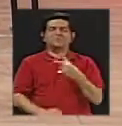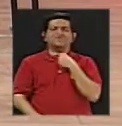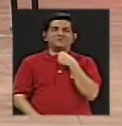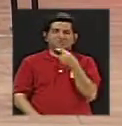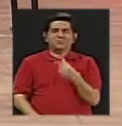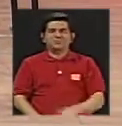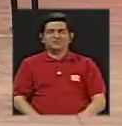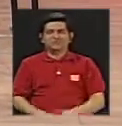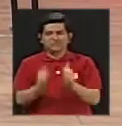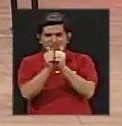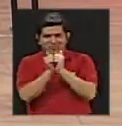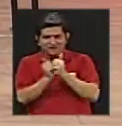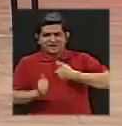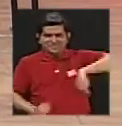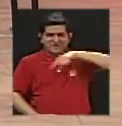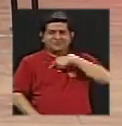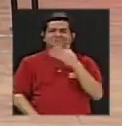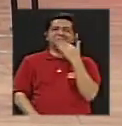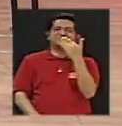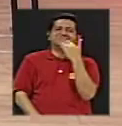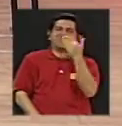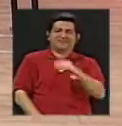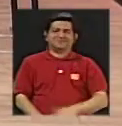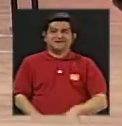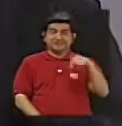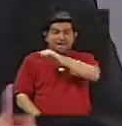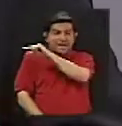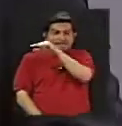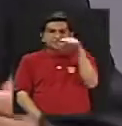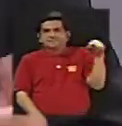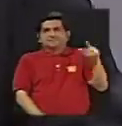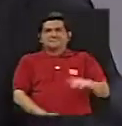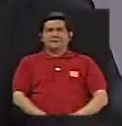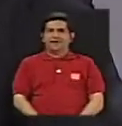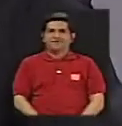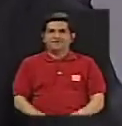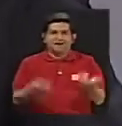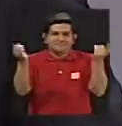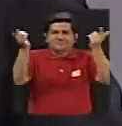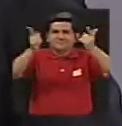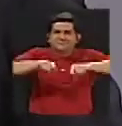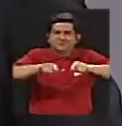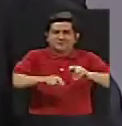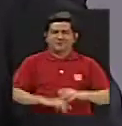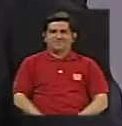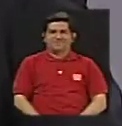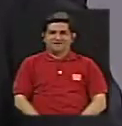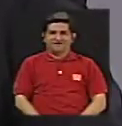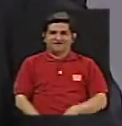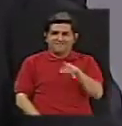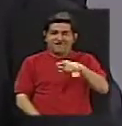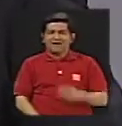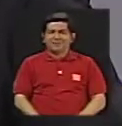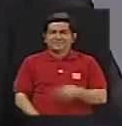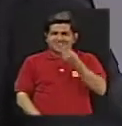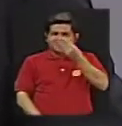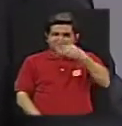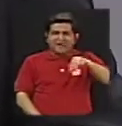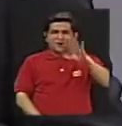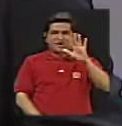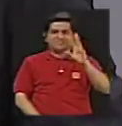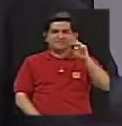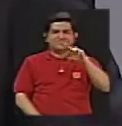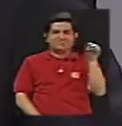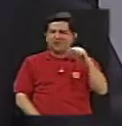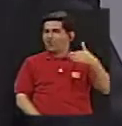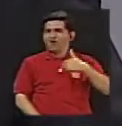con ustedes. Muchas gracias. Muchas gracias. Esta semana, lo que ocurrió este miércoles 5 de marzo no